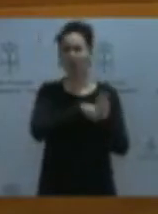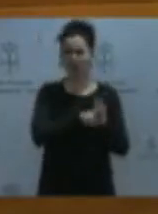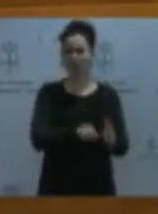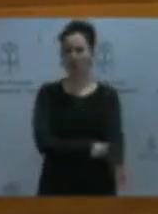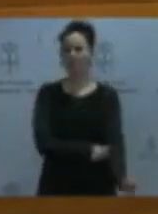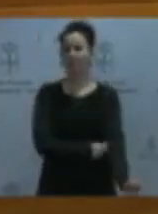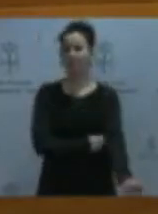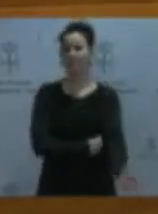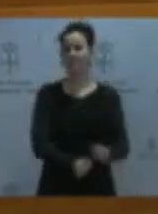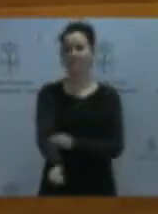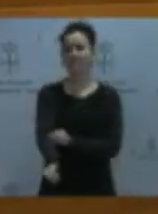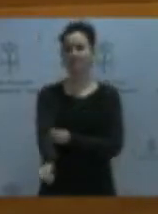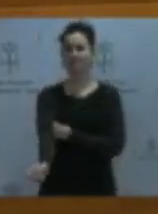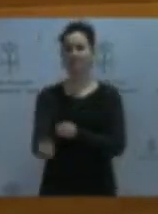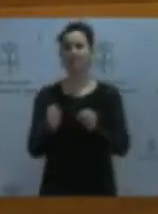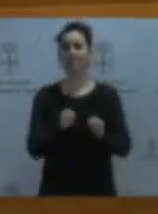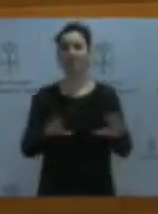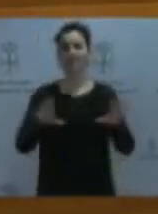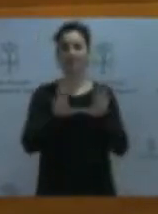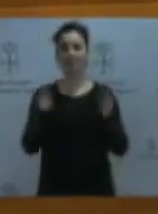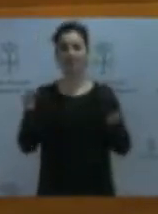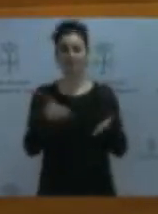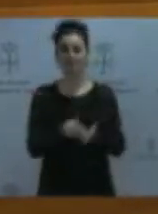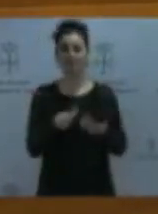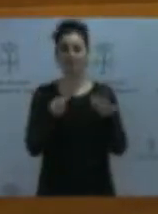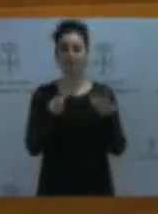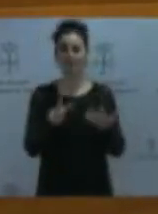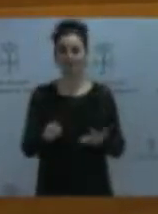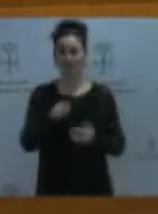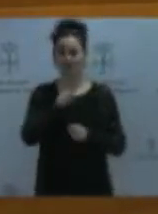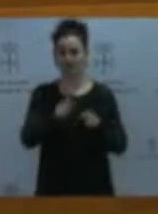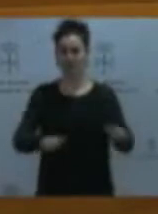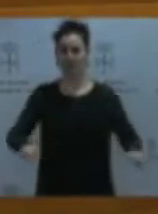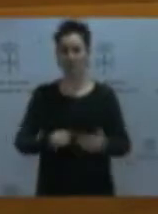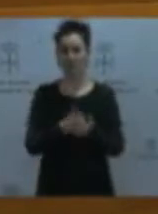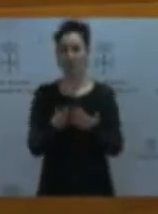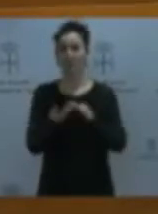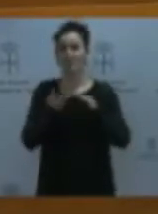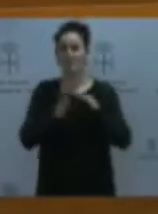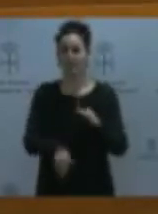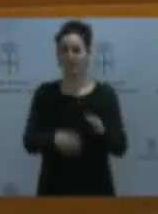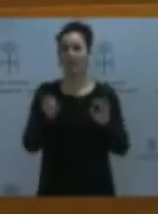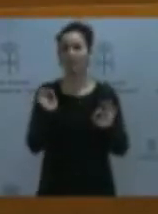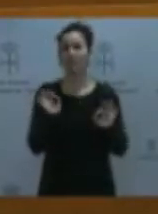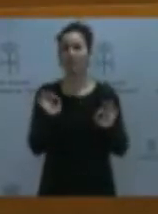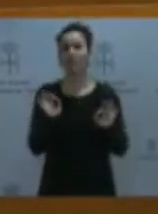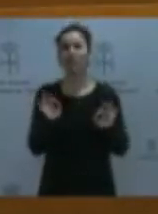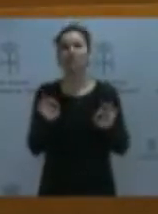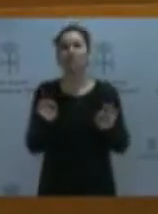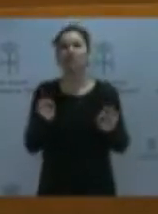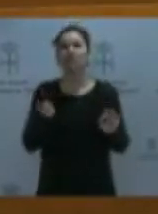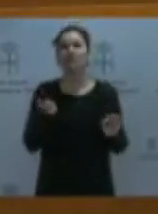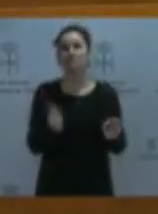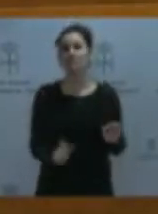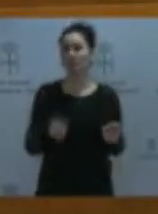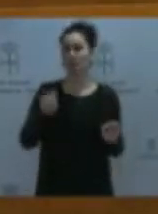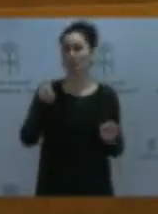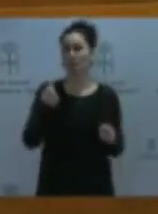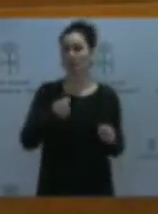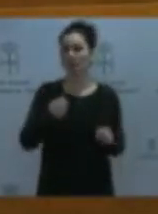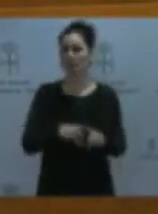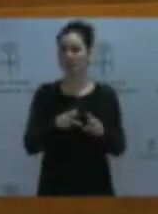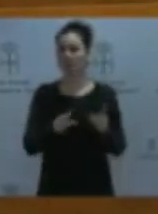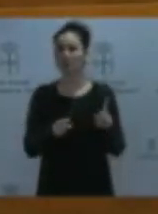que viven en familias que tienen como único ingreso el salario social, a estos qué les decimos? ¿Que van a tener un hermanito?